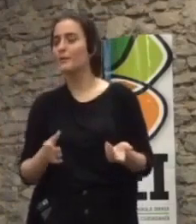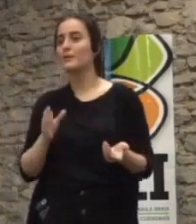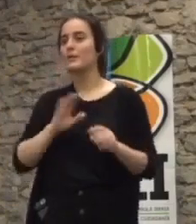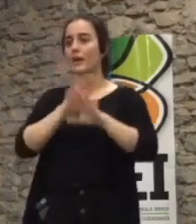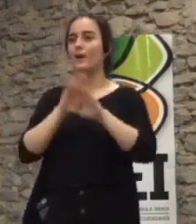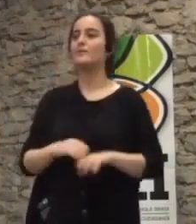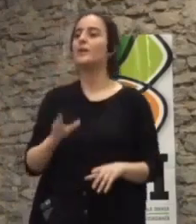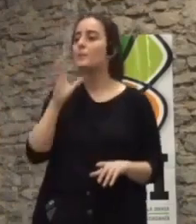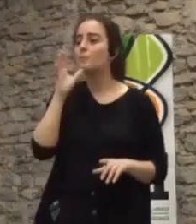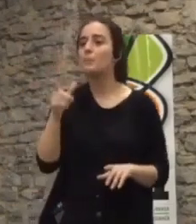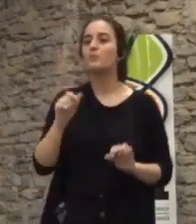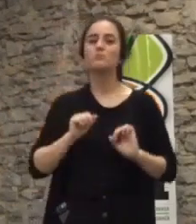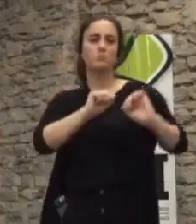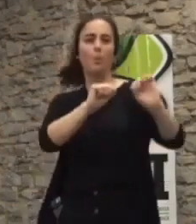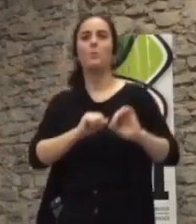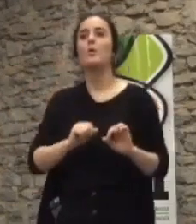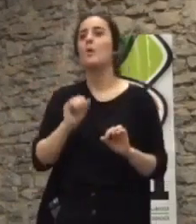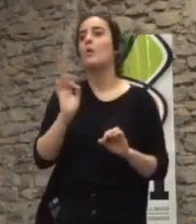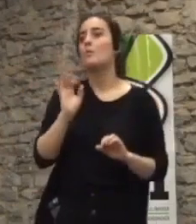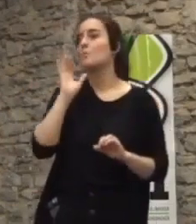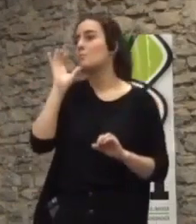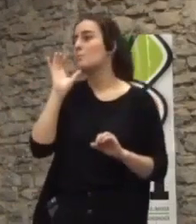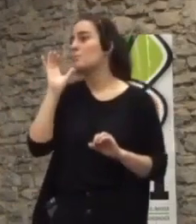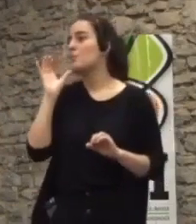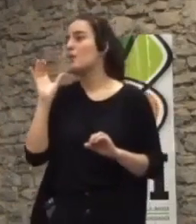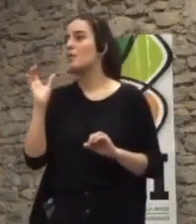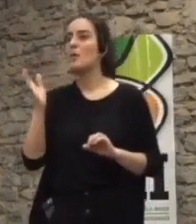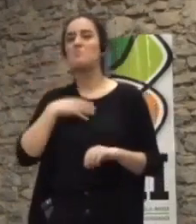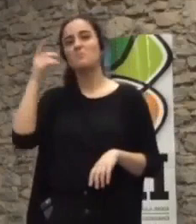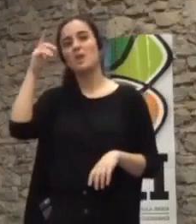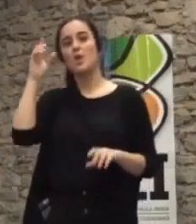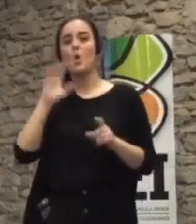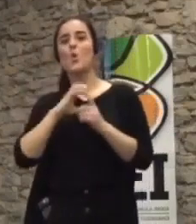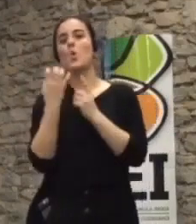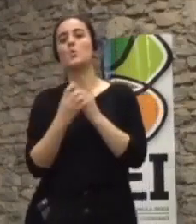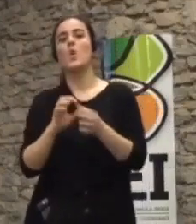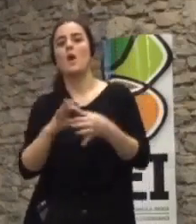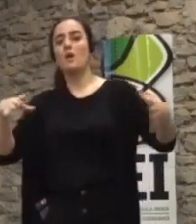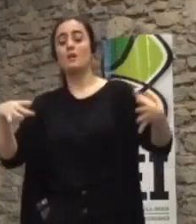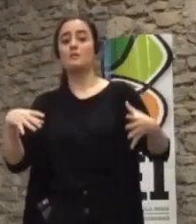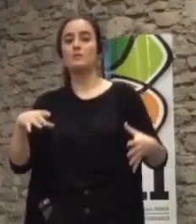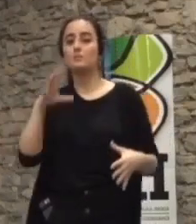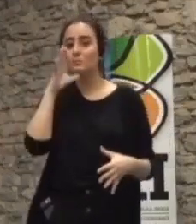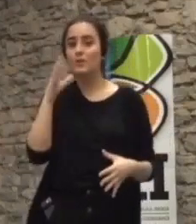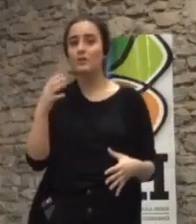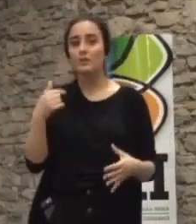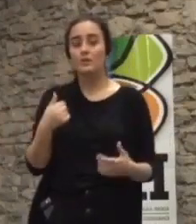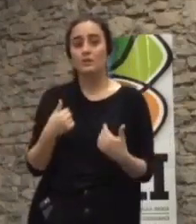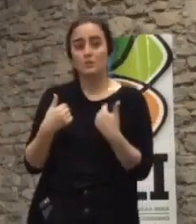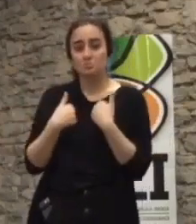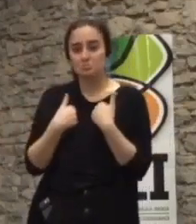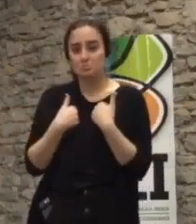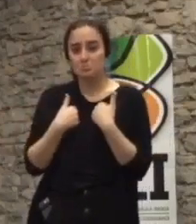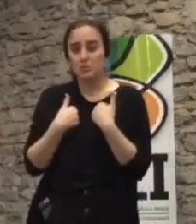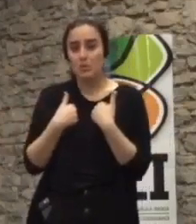que no es por un rechazo, no es por un no encajan con mi cultura, no, es por razones tan simples como, bueno, yo no me